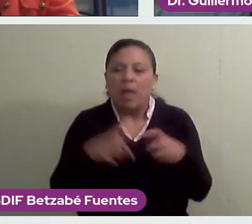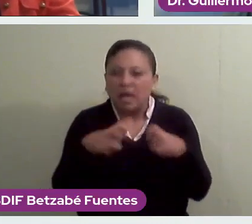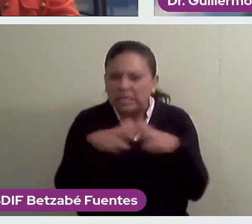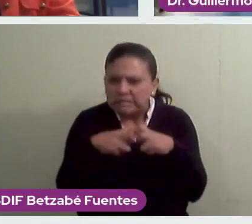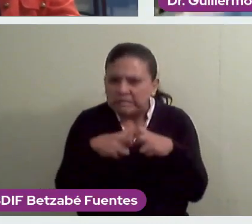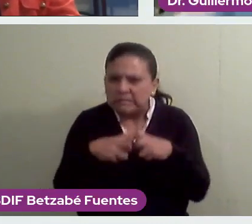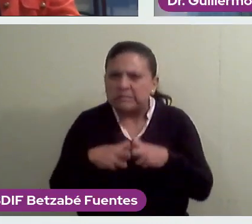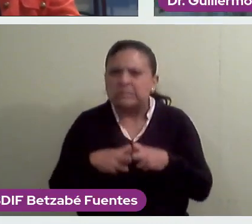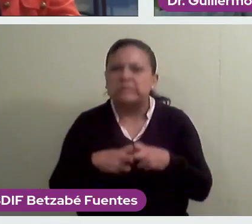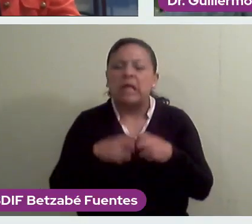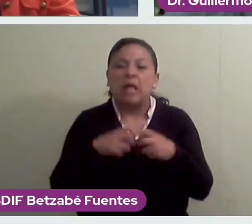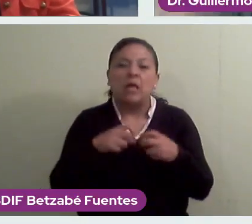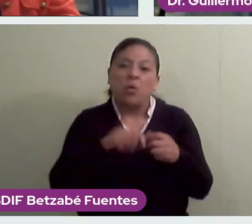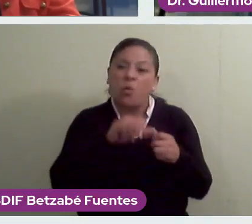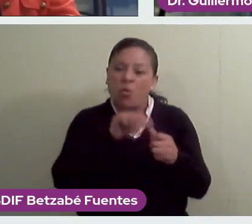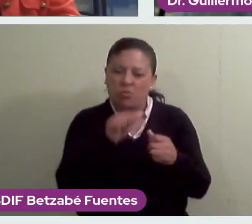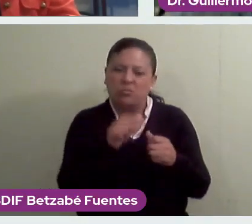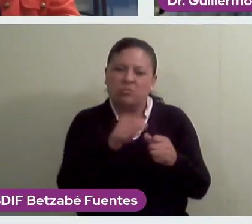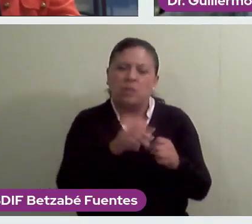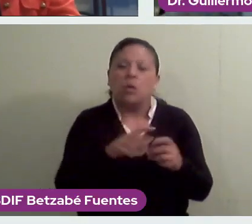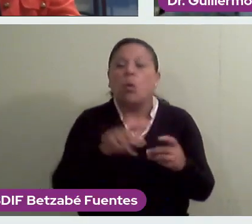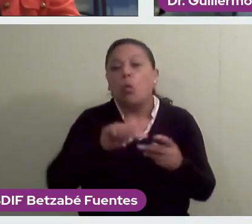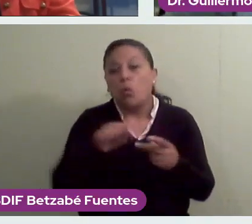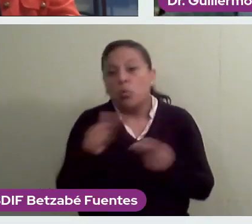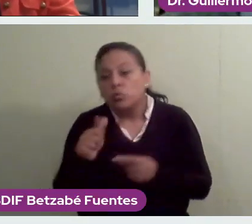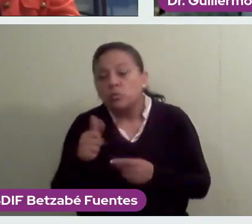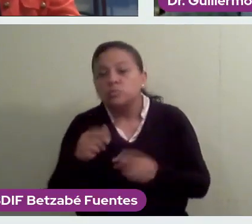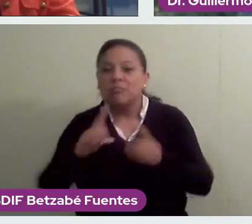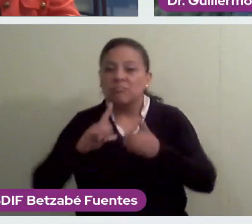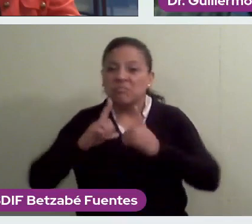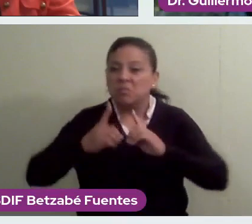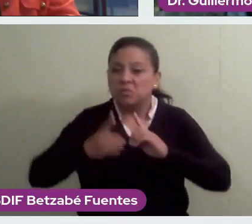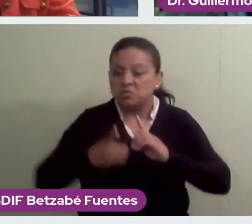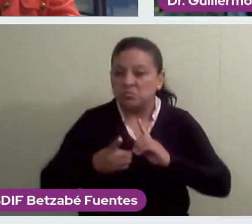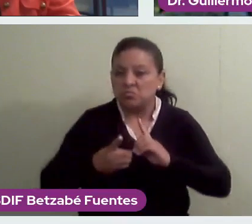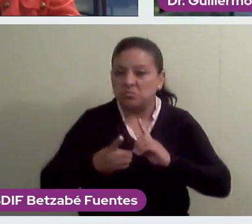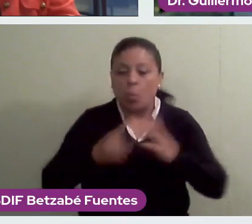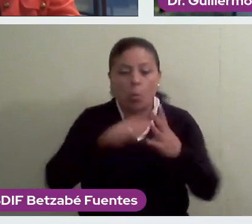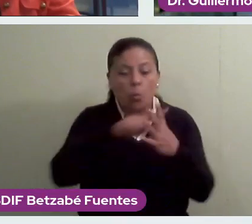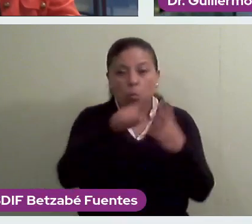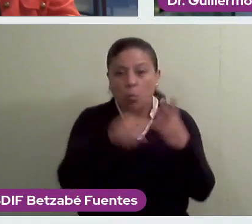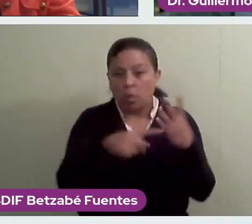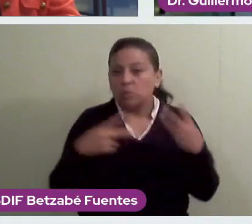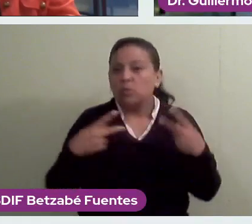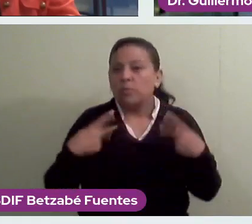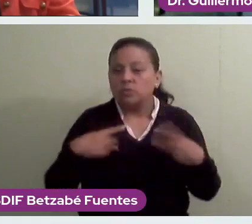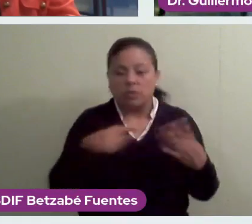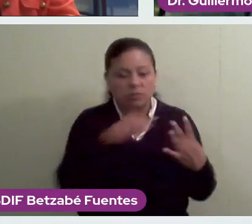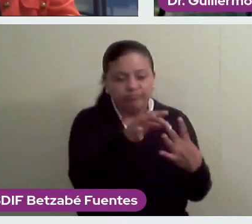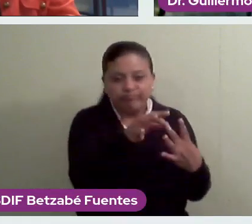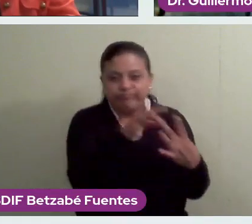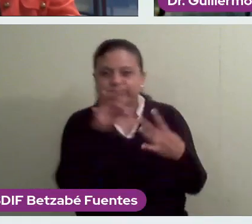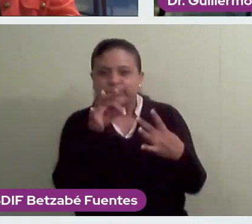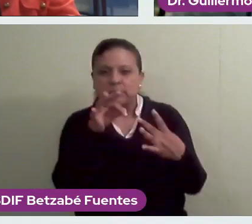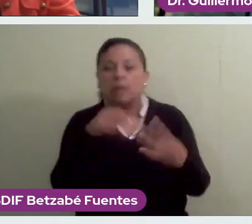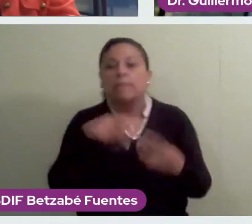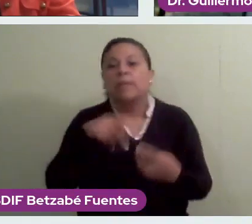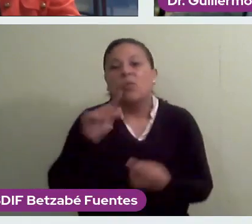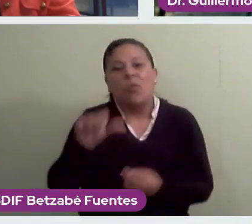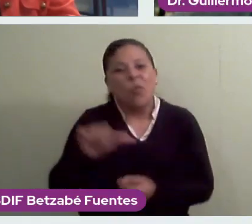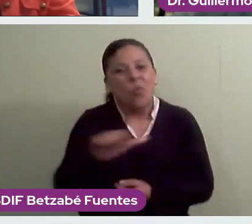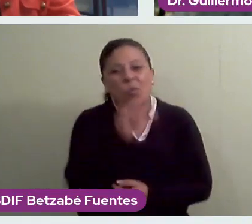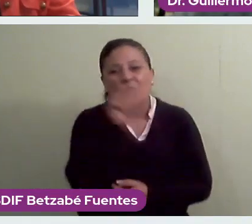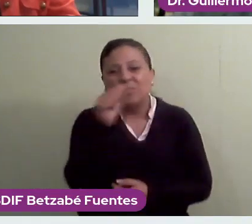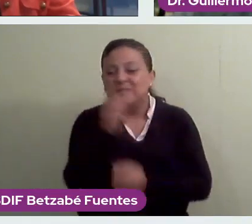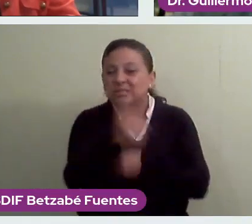y después los trastornos depresivos. 1 de cada 4. Pero se tardan hasta 11 años en buscar ayuda. ¿Por